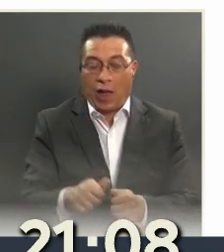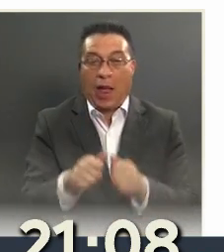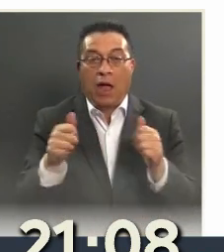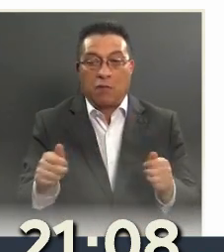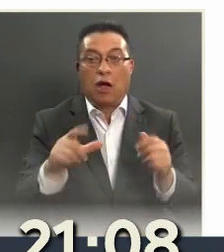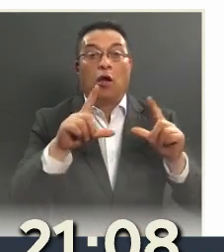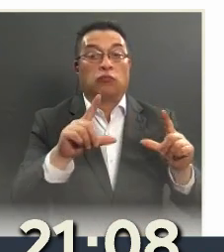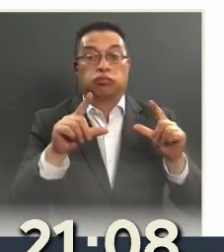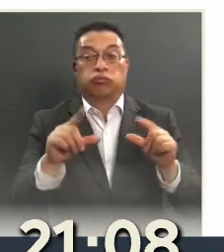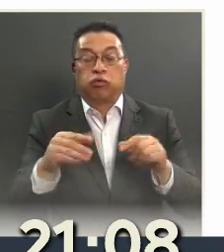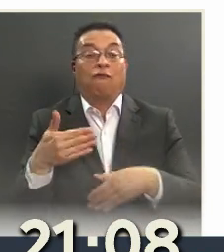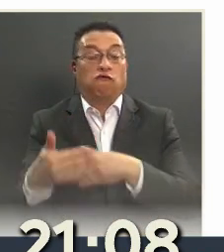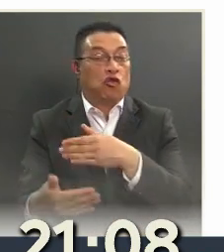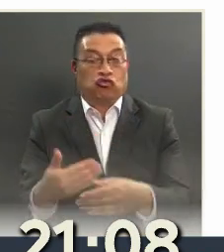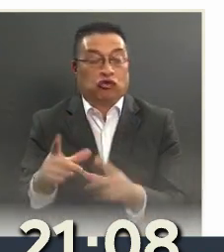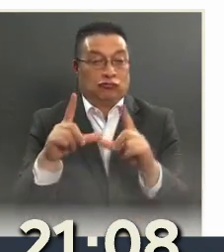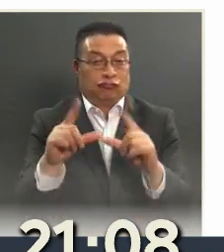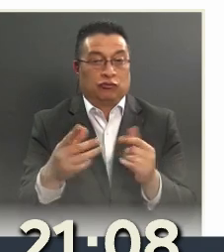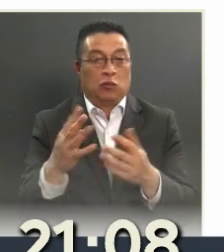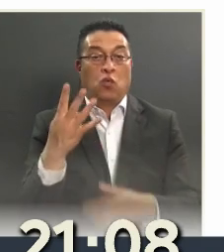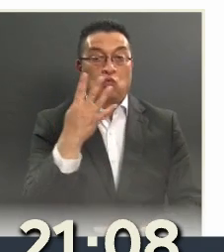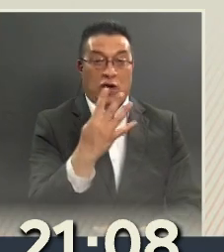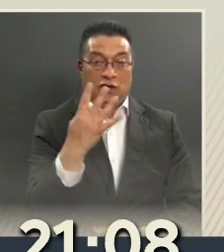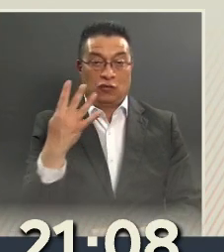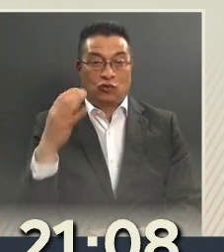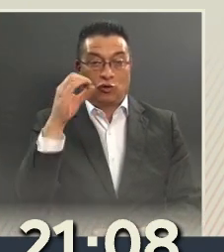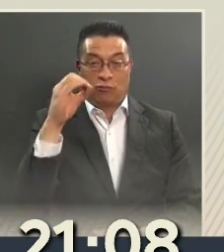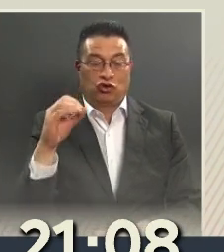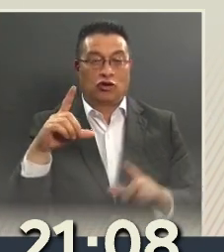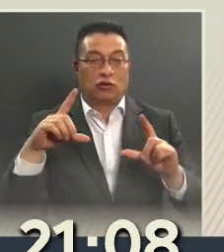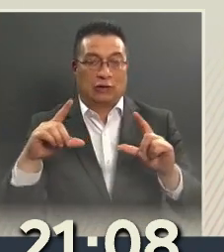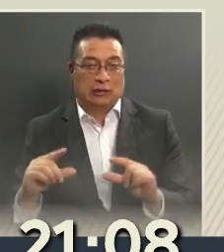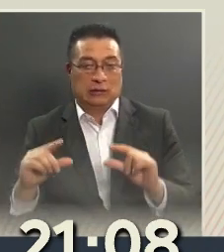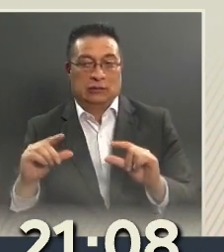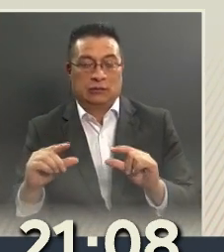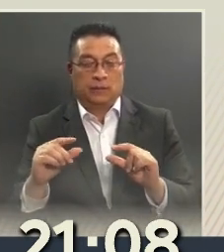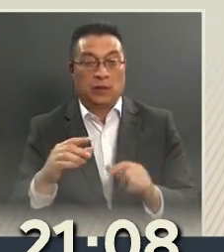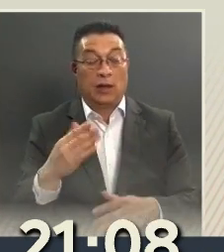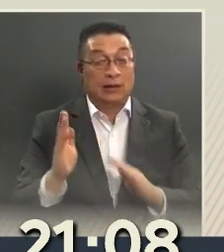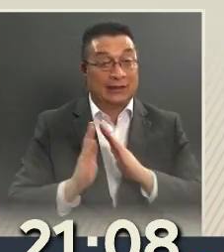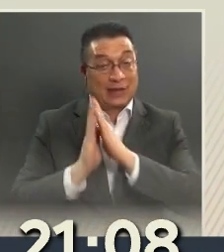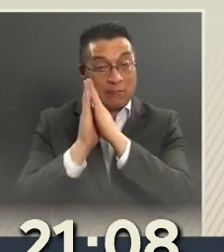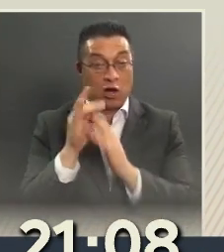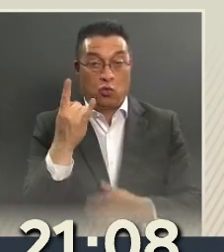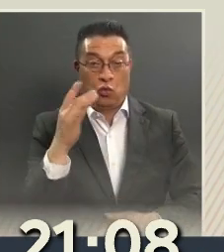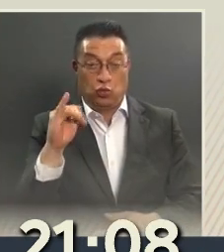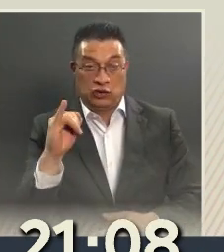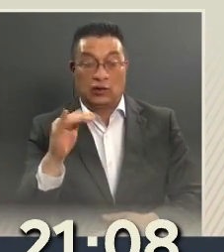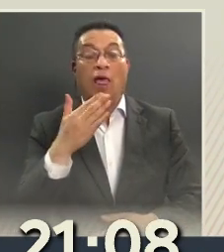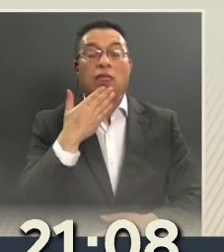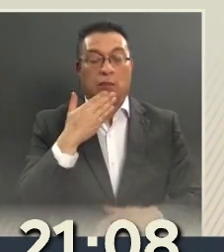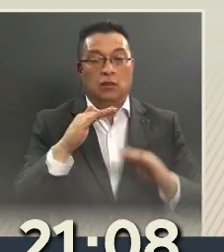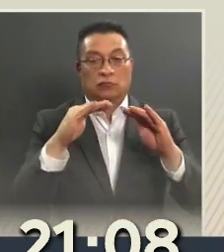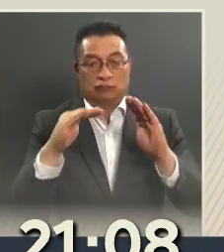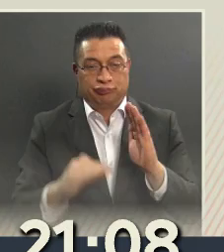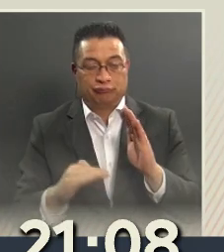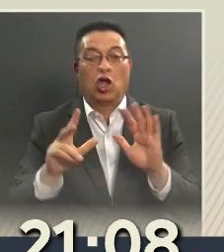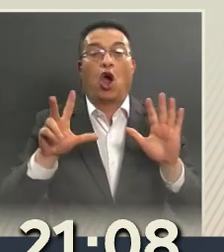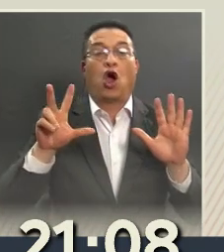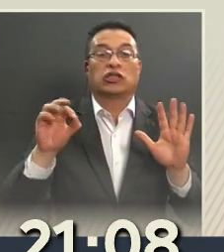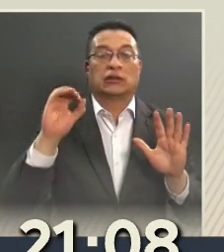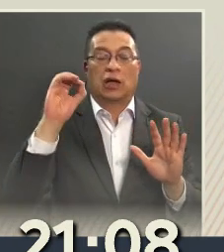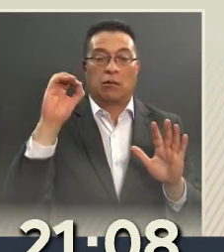capacidad de funcionamiento, que quedará en un 44%. Además, las camas críticas también serán disminuidas en hasta un 80%.